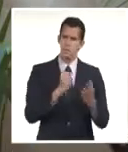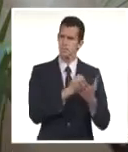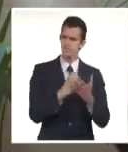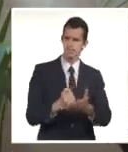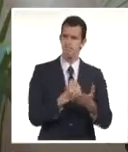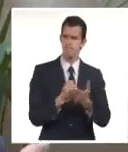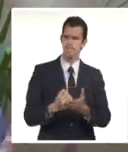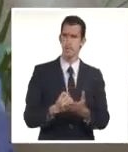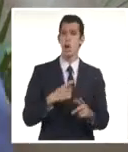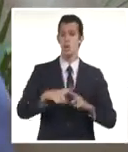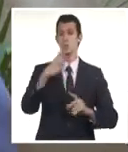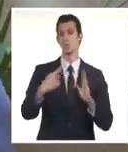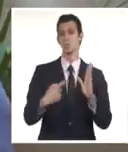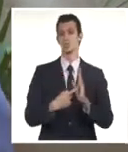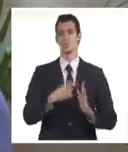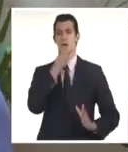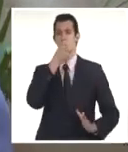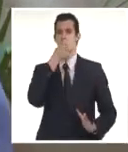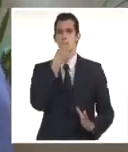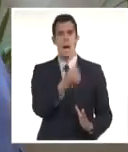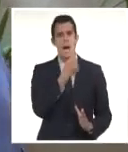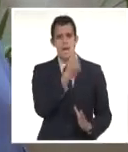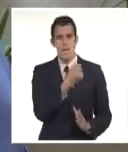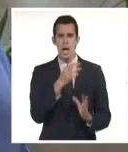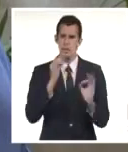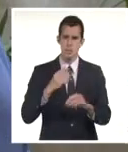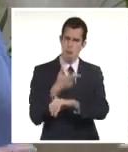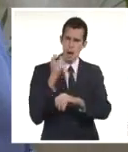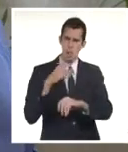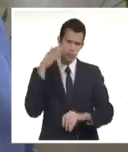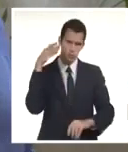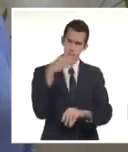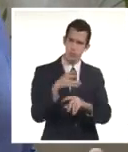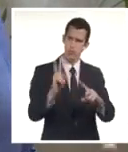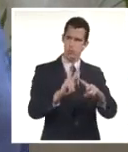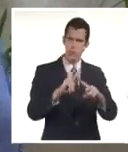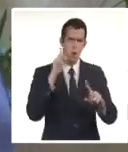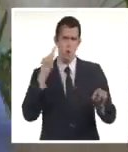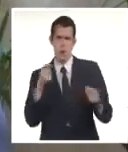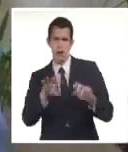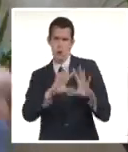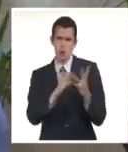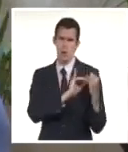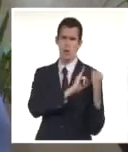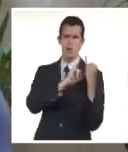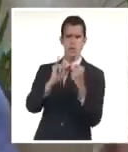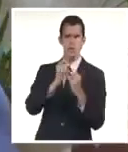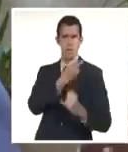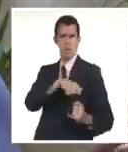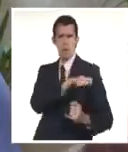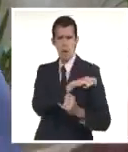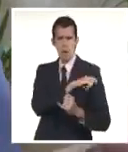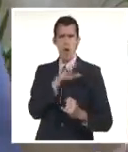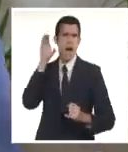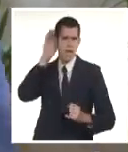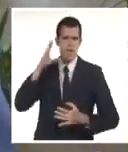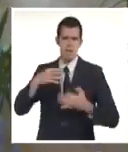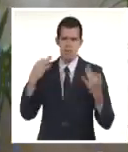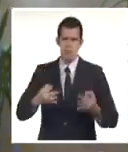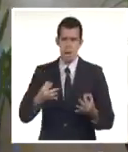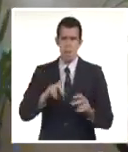inmediata informó, eso también ayudó primero a que el pueblo conociera la realidad y por otra parte a desmontar, porque ya